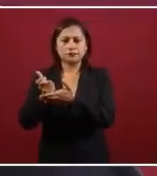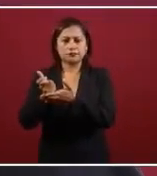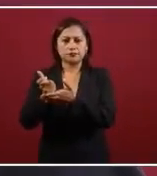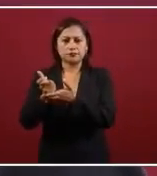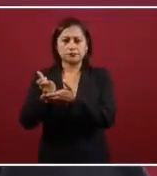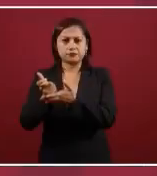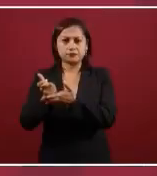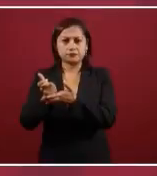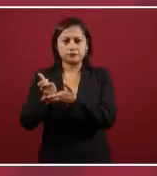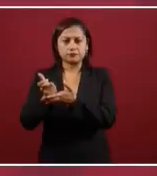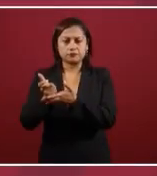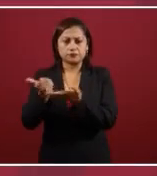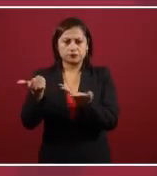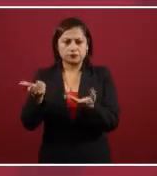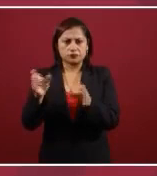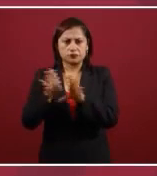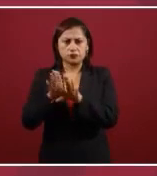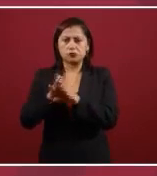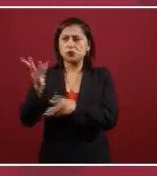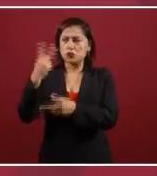dar una plática,